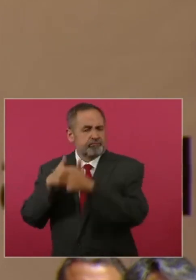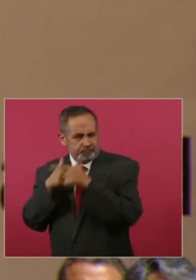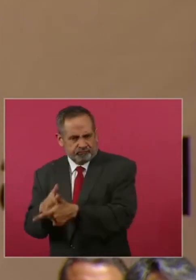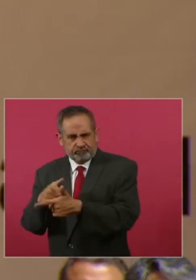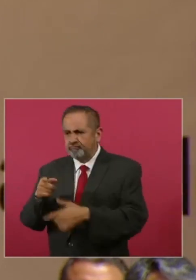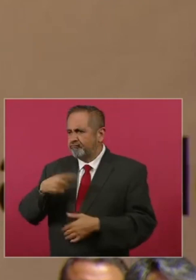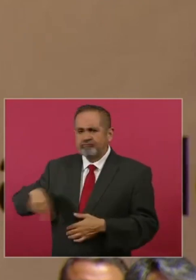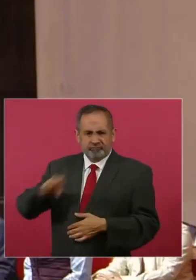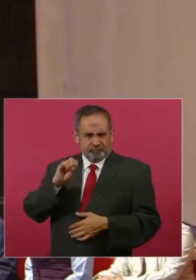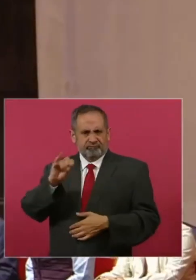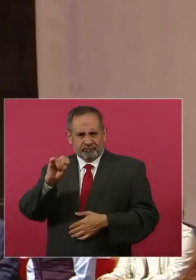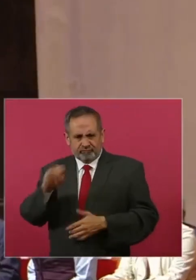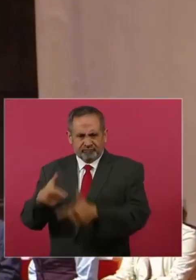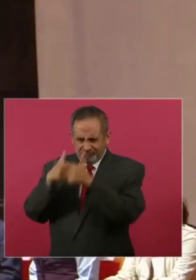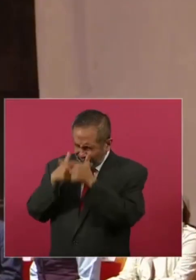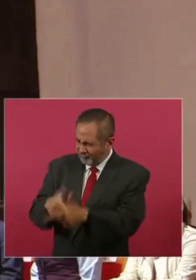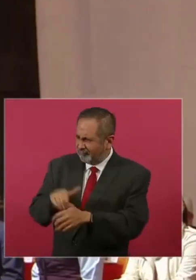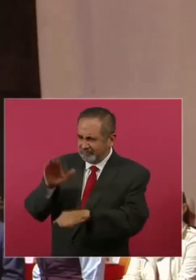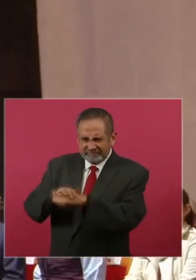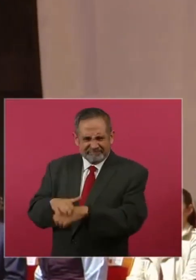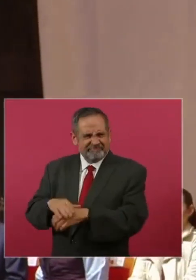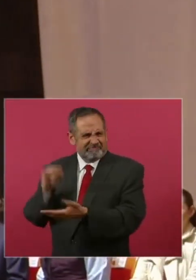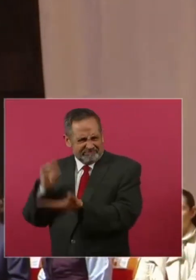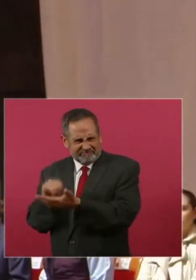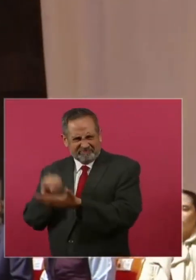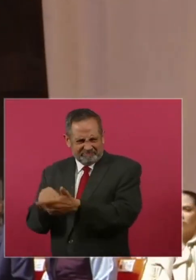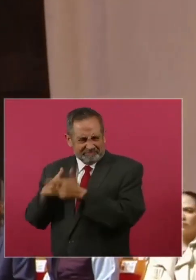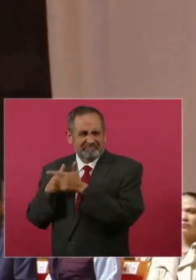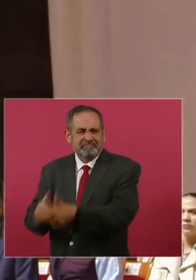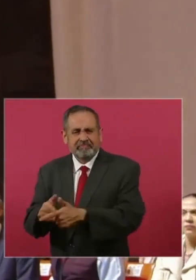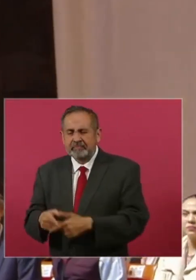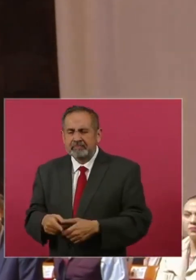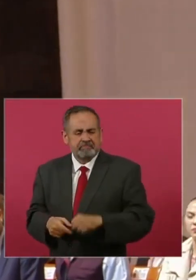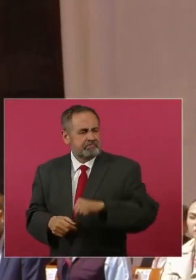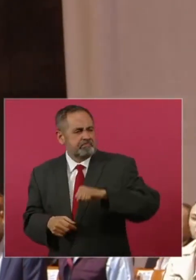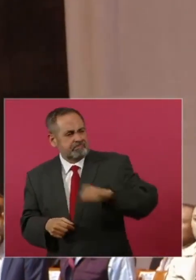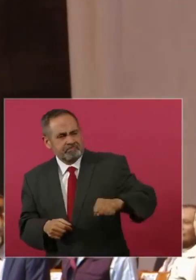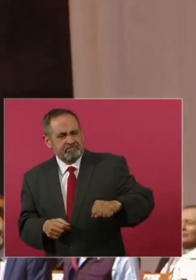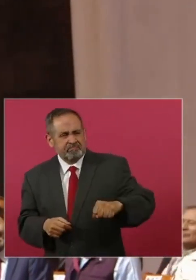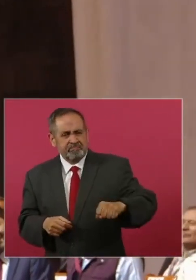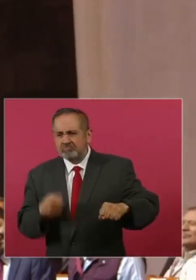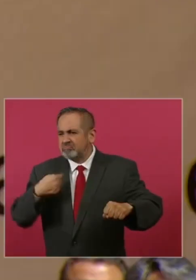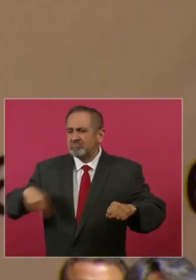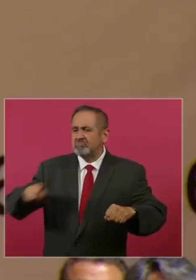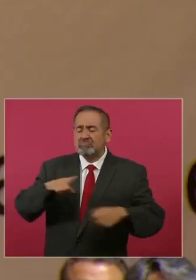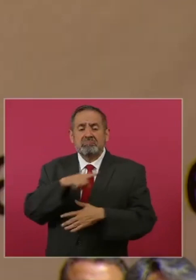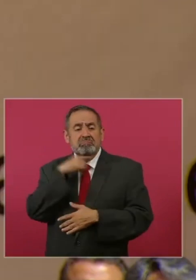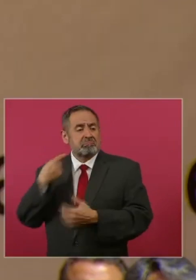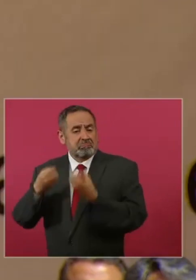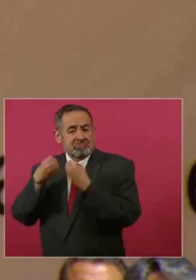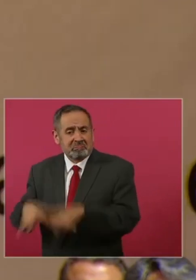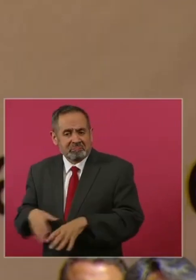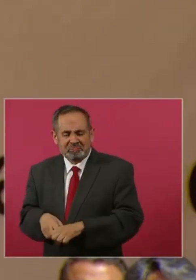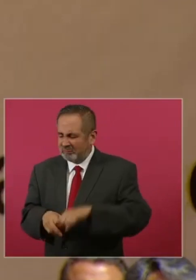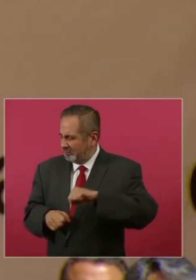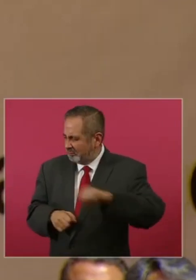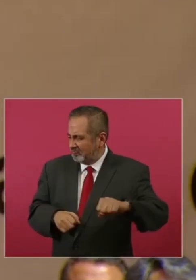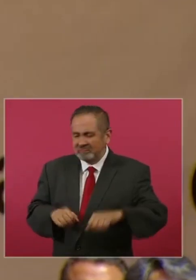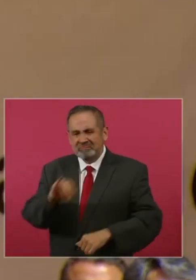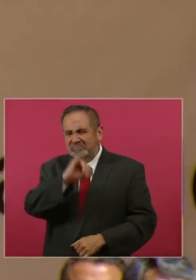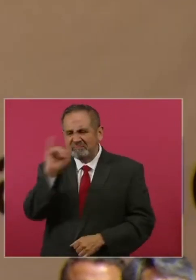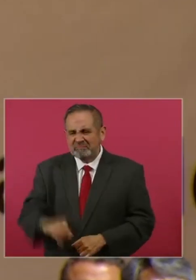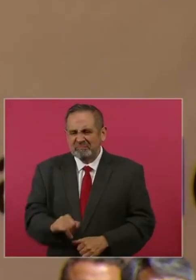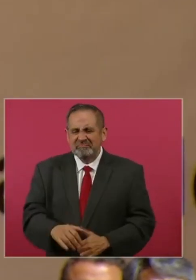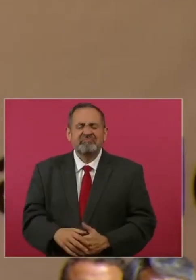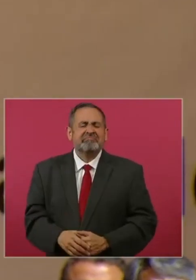and we y los reafirmemos and we reaffirm nada them, ni nadie podrá vencernos no one will be